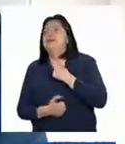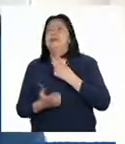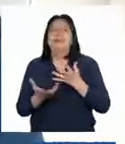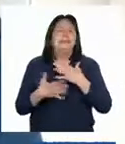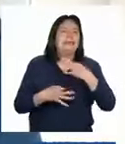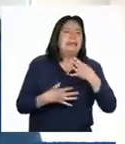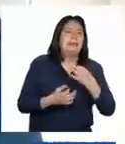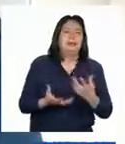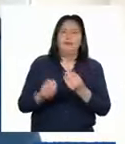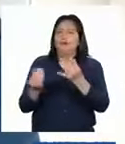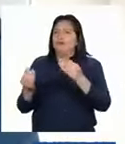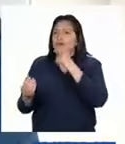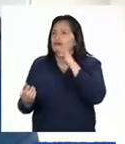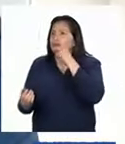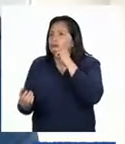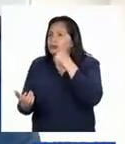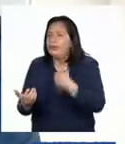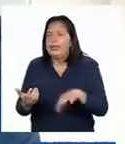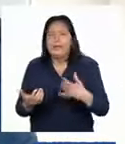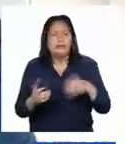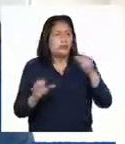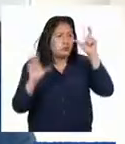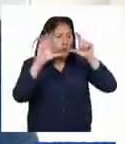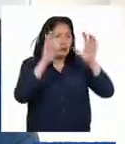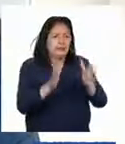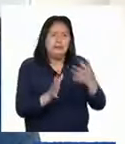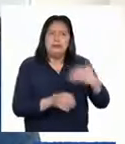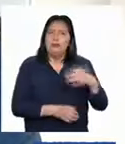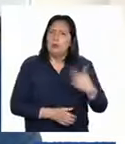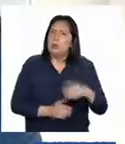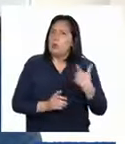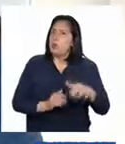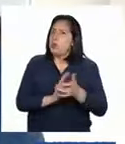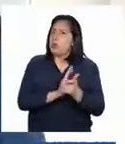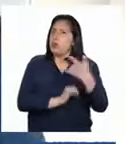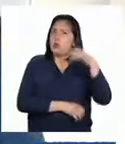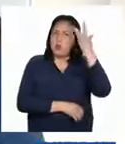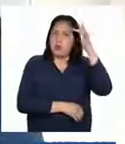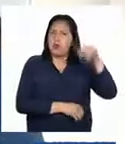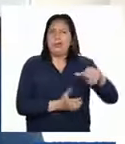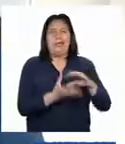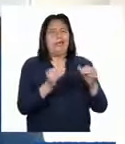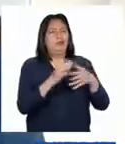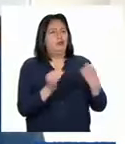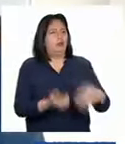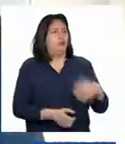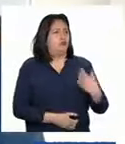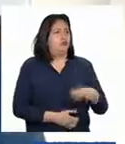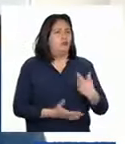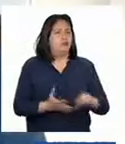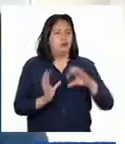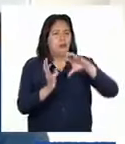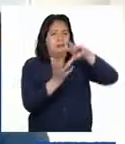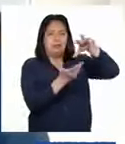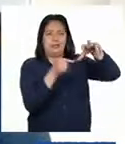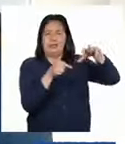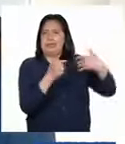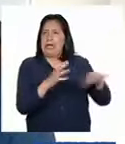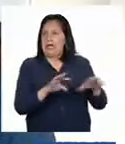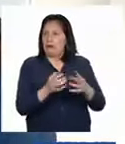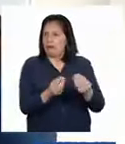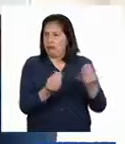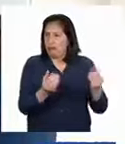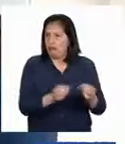que haya mujeres científicas. Ha habido mujeres científicas geniales a lo largo de la historia y han hecho muchísimo por el planeta.